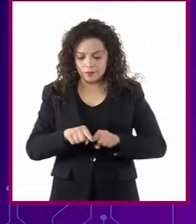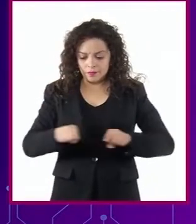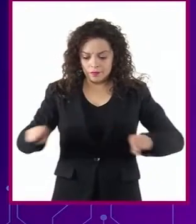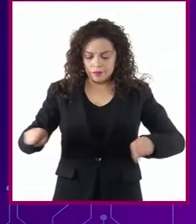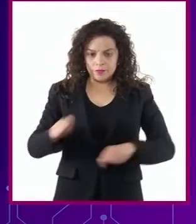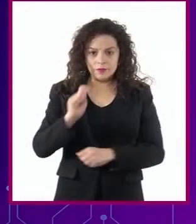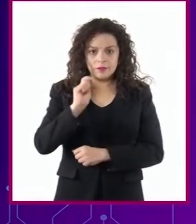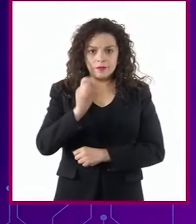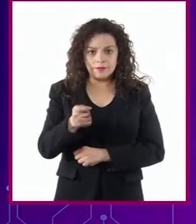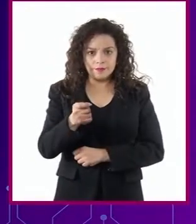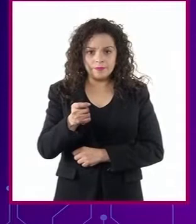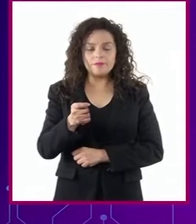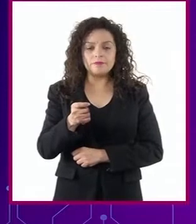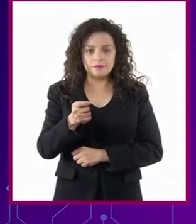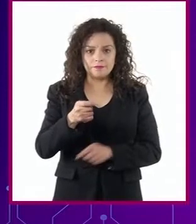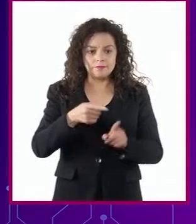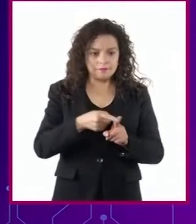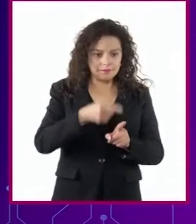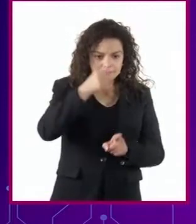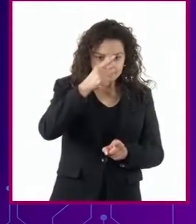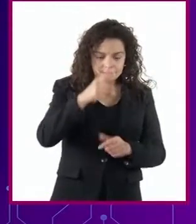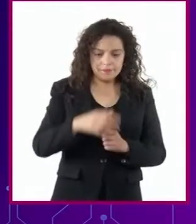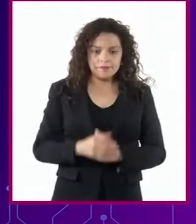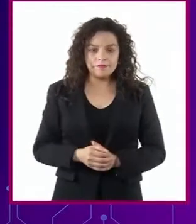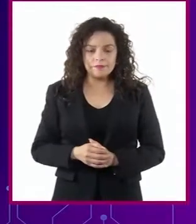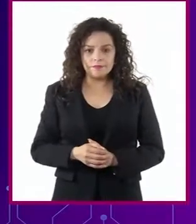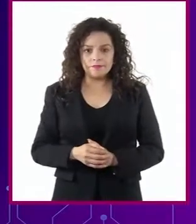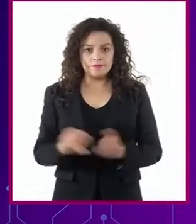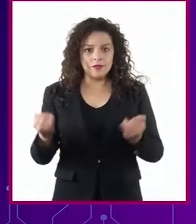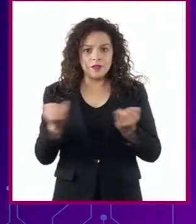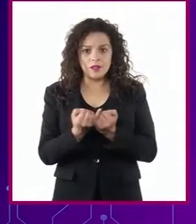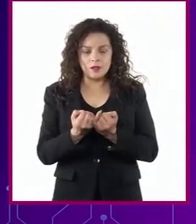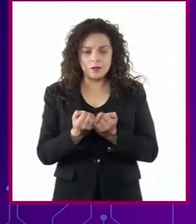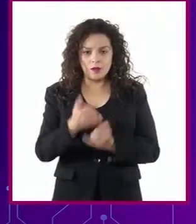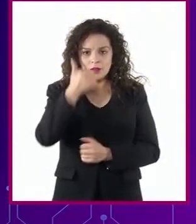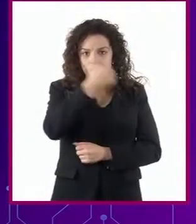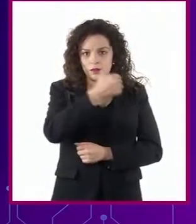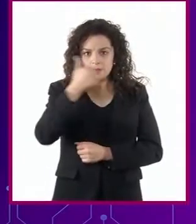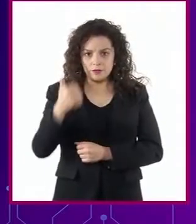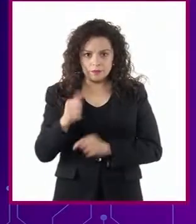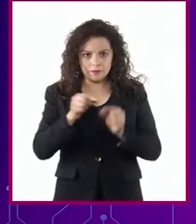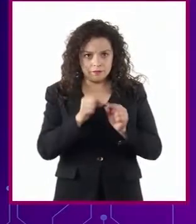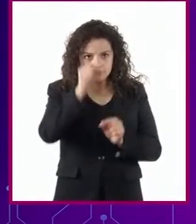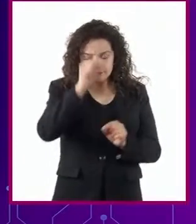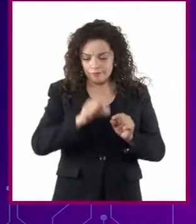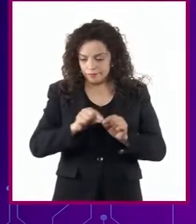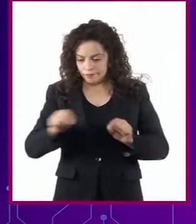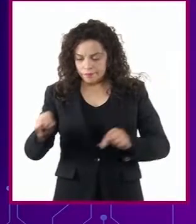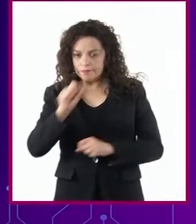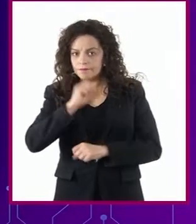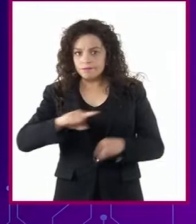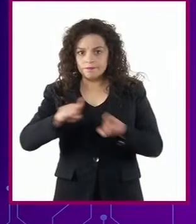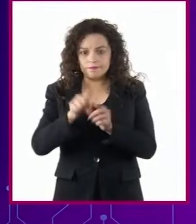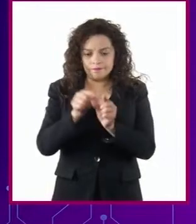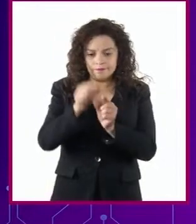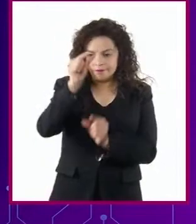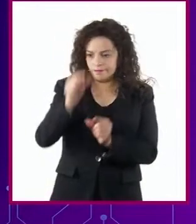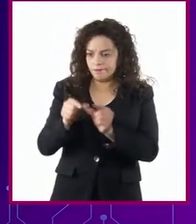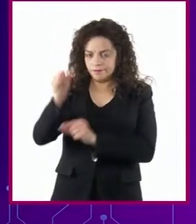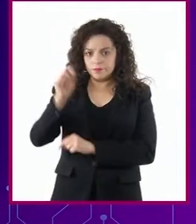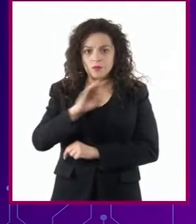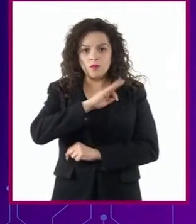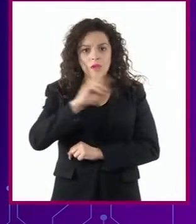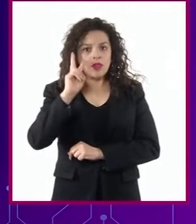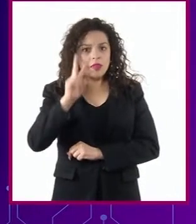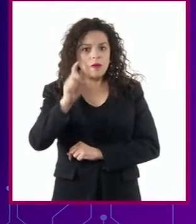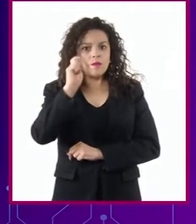horizontal en los intervalos y con la altura igual a la frecuencia respectiva. Se utiliza para presentar una distribución